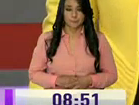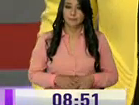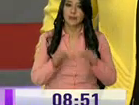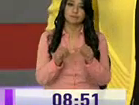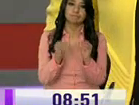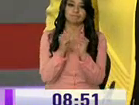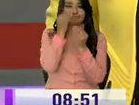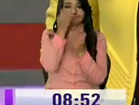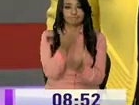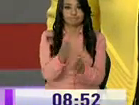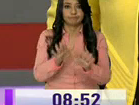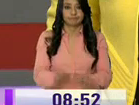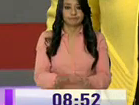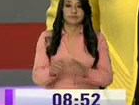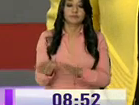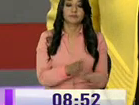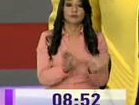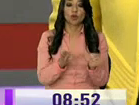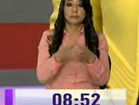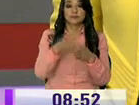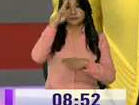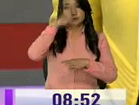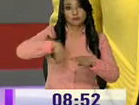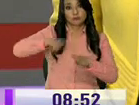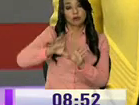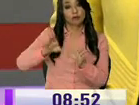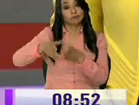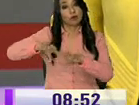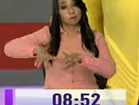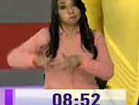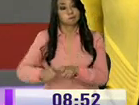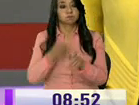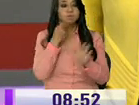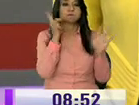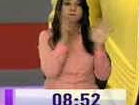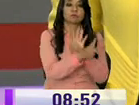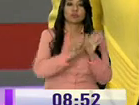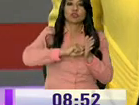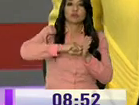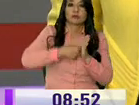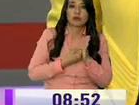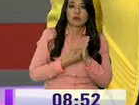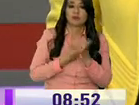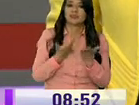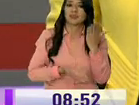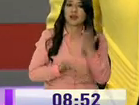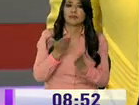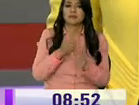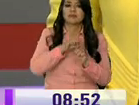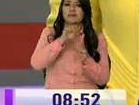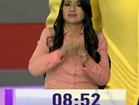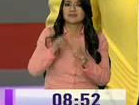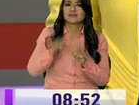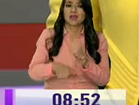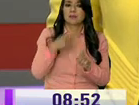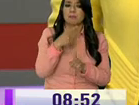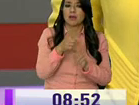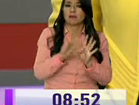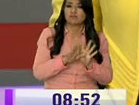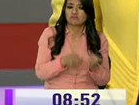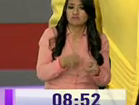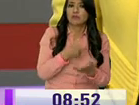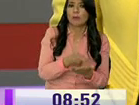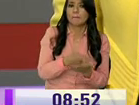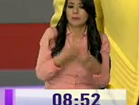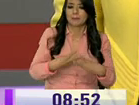Continuamos con más información. La Comisión Nacional Anticorrupción denunció en la Contraloría General del Estado un presunto sistema ilegal para la adquisición de insumos médicos